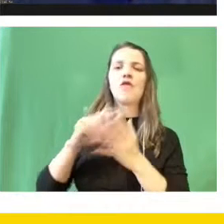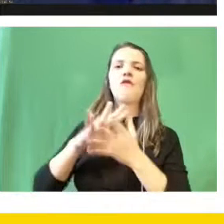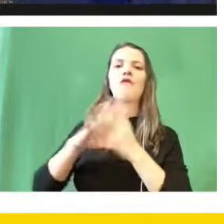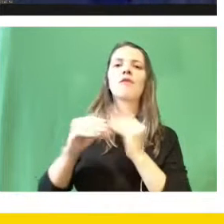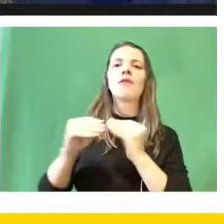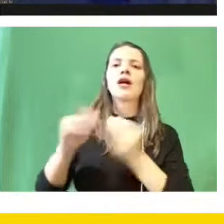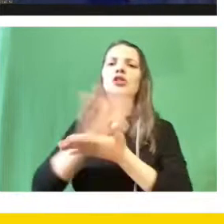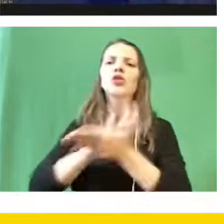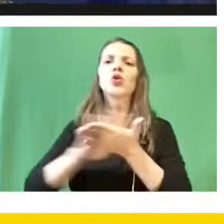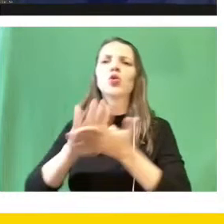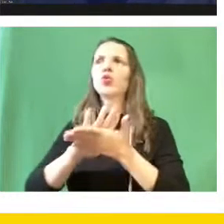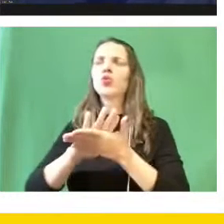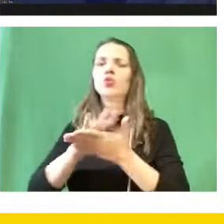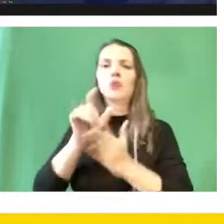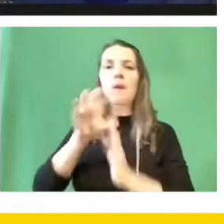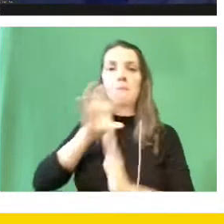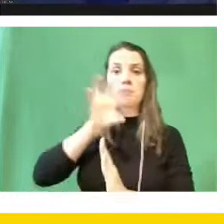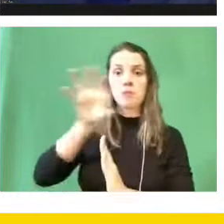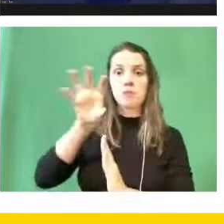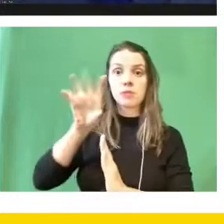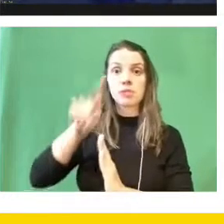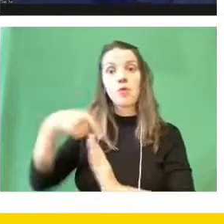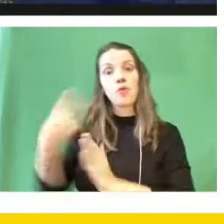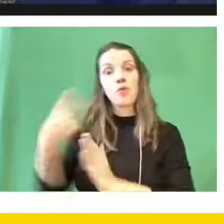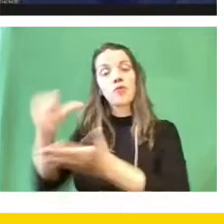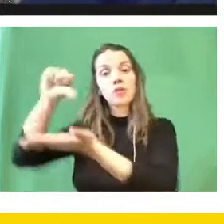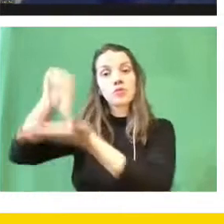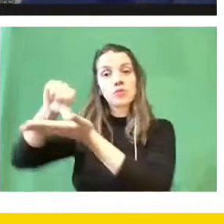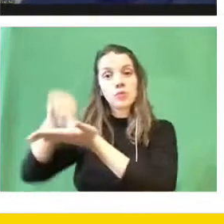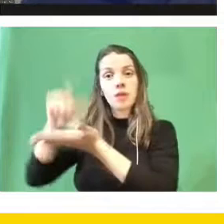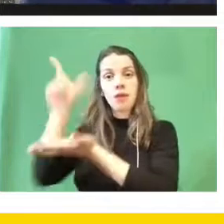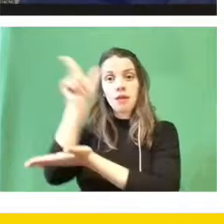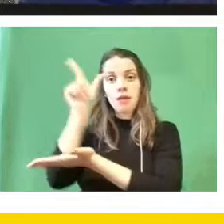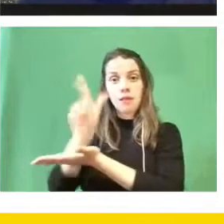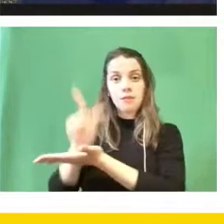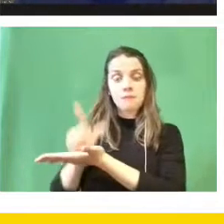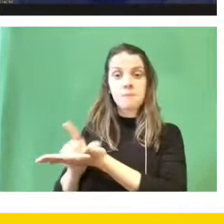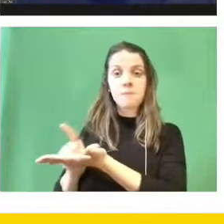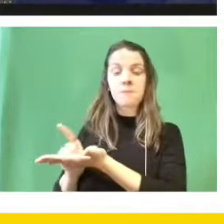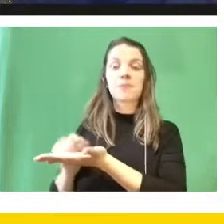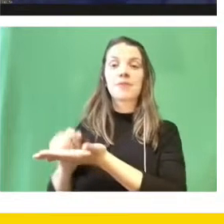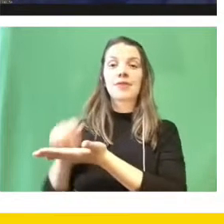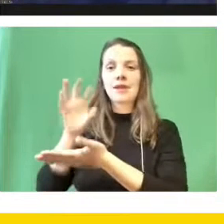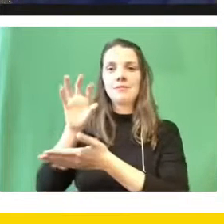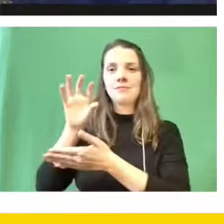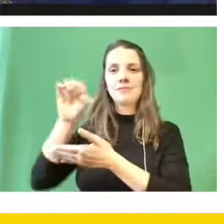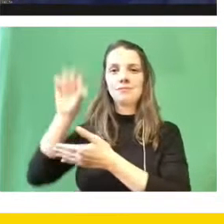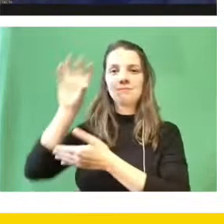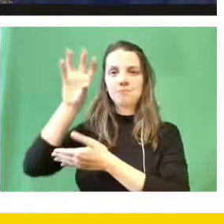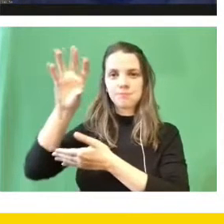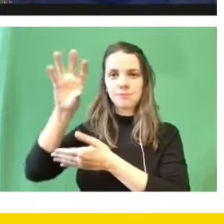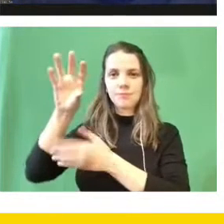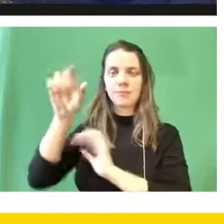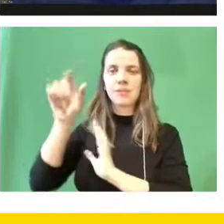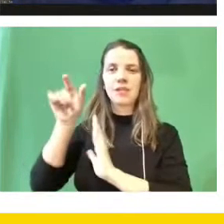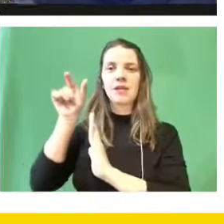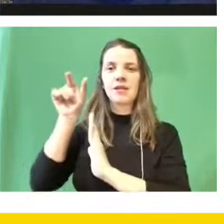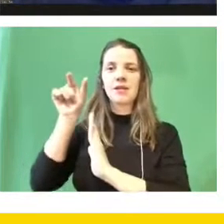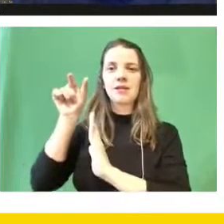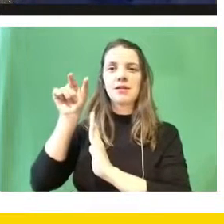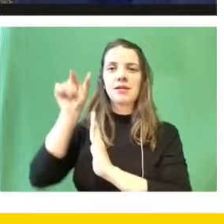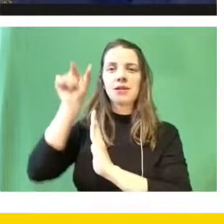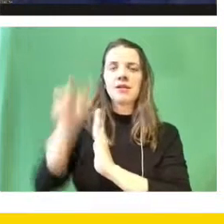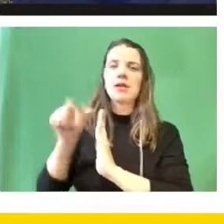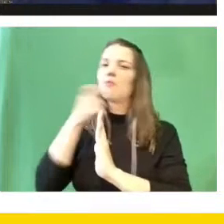nacional, regional, provincial y comunal. Hay una institución nueva que se llama Cernapred, que tiene en el fondo a cargo el Plan Nacional